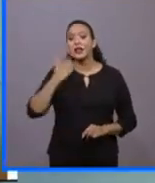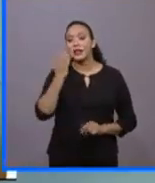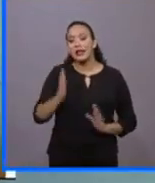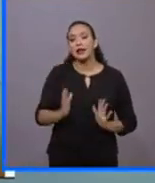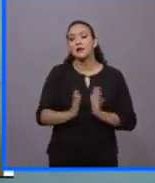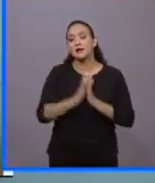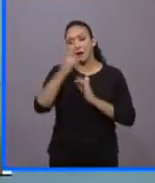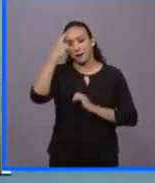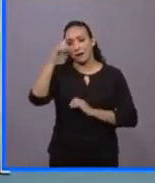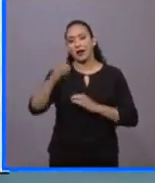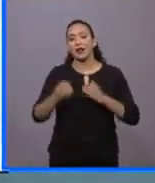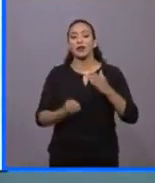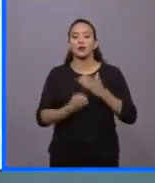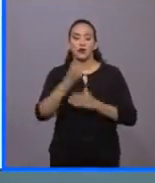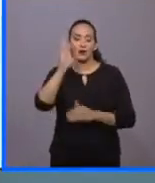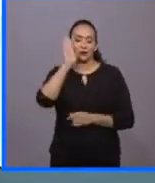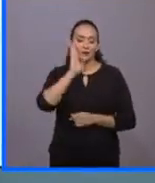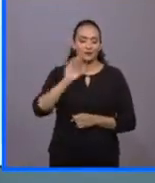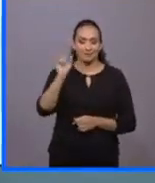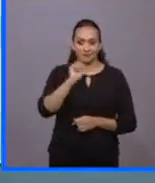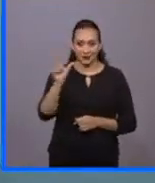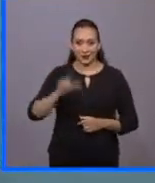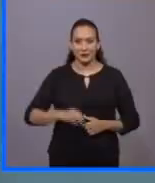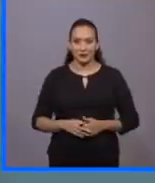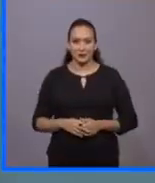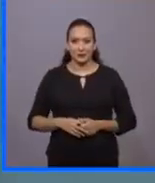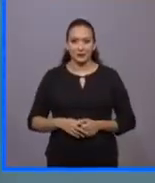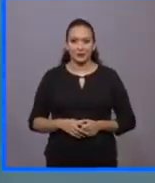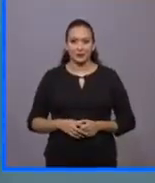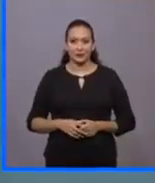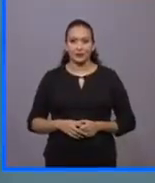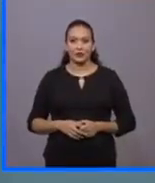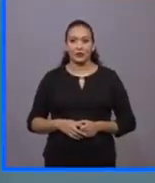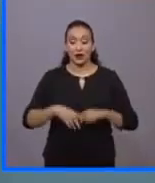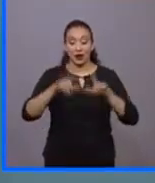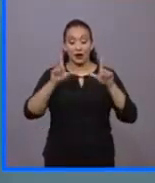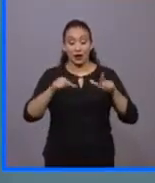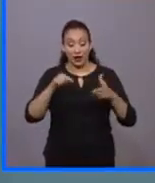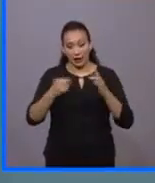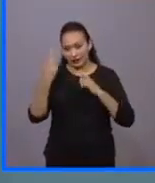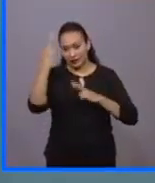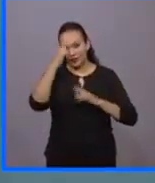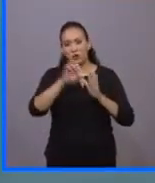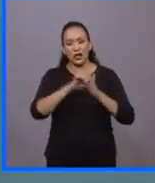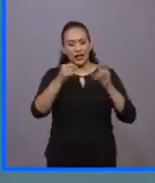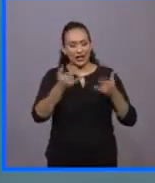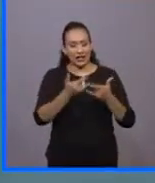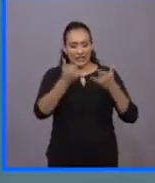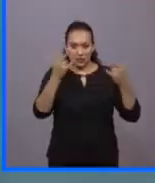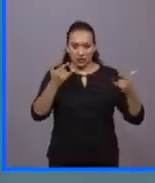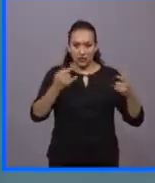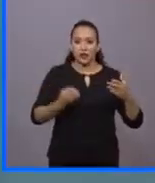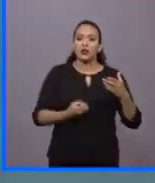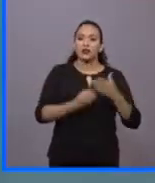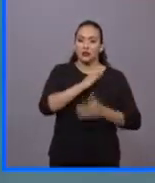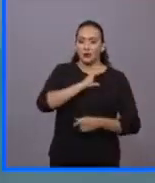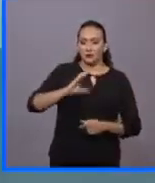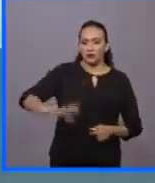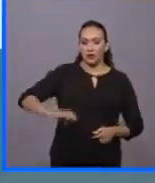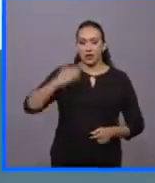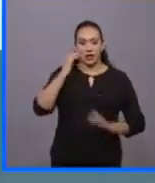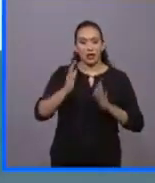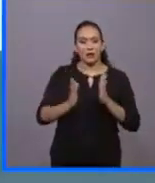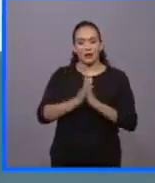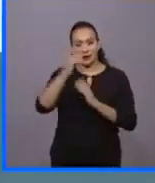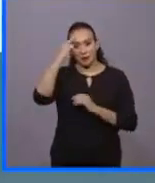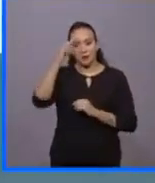aspiran a formar parte de la Suprema Corte de Justicia de la Nación. El portal analiza la trayectoria de las y los aspirantes con la